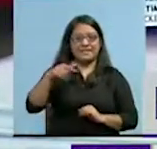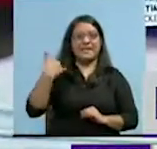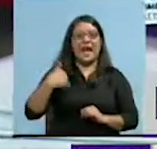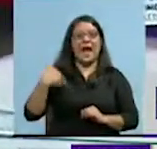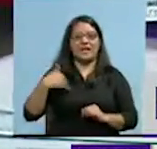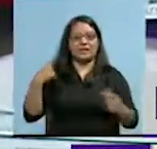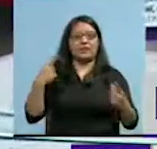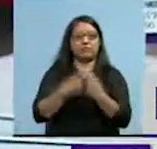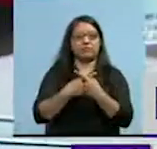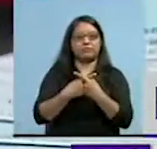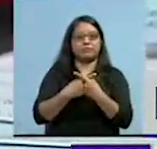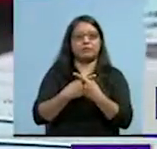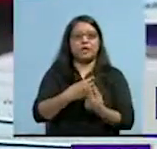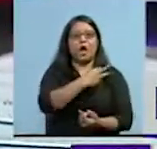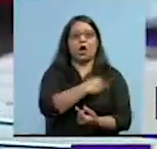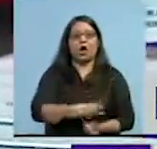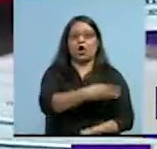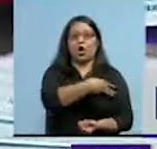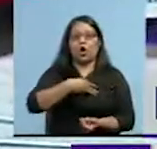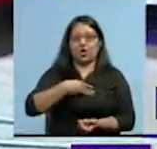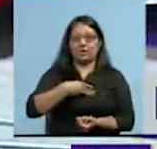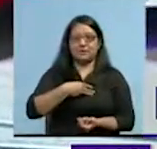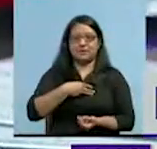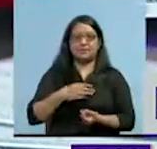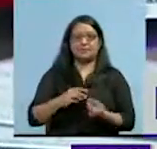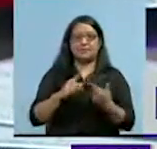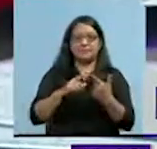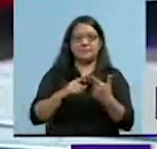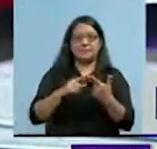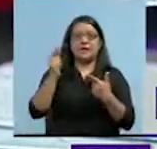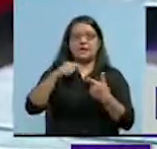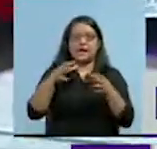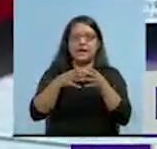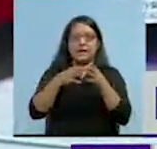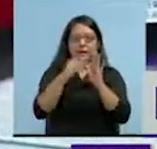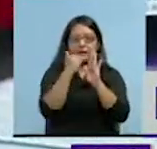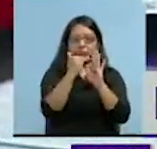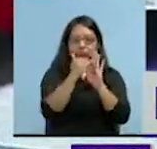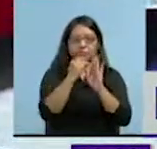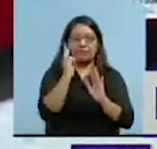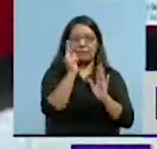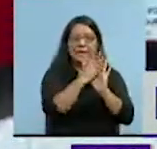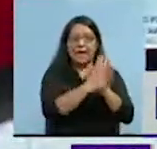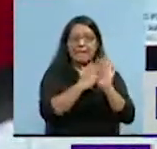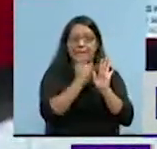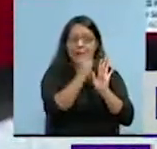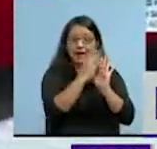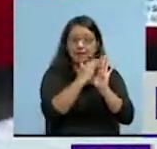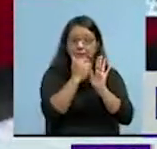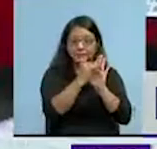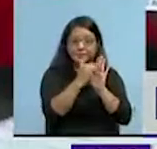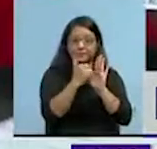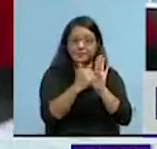croacia justamente con la barra de este lado lo que hace que